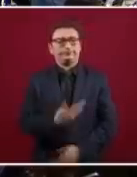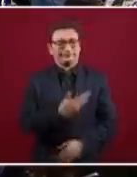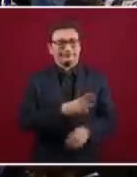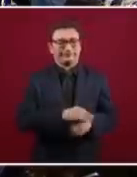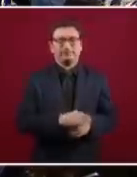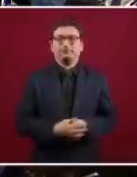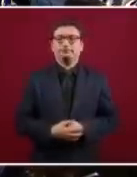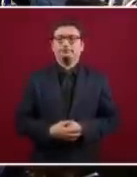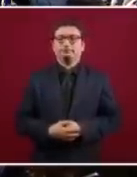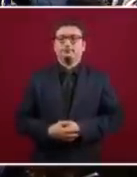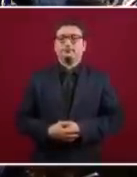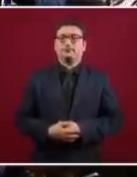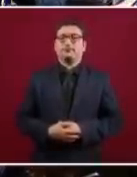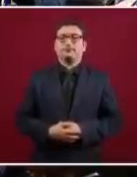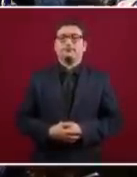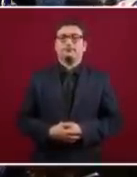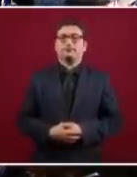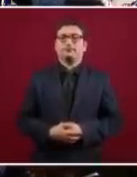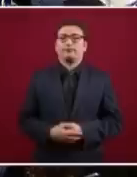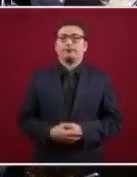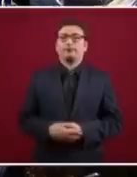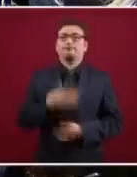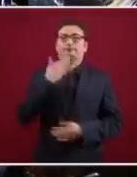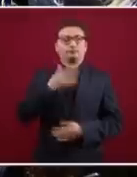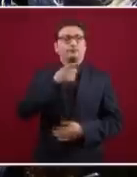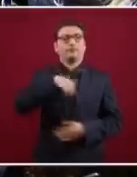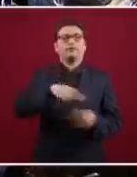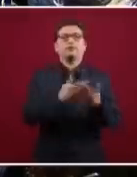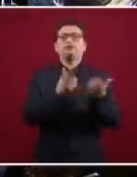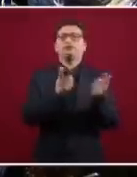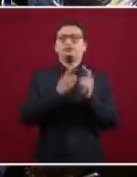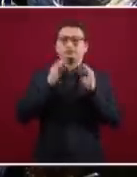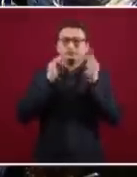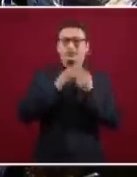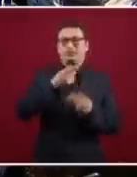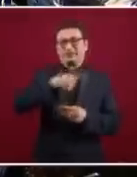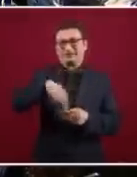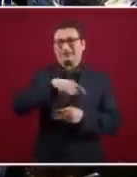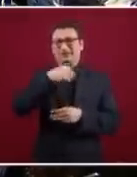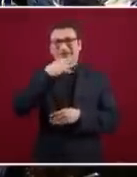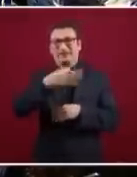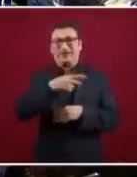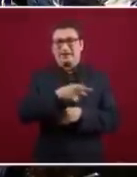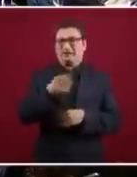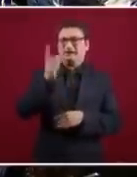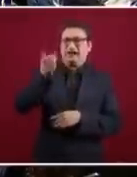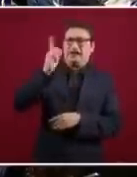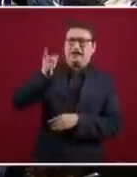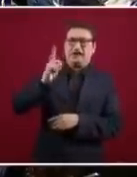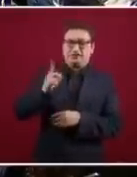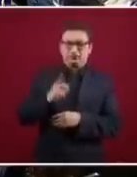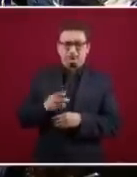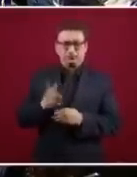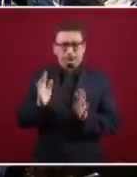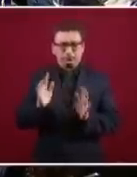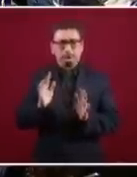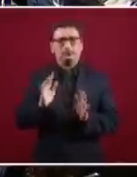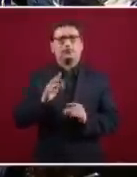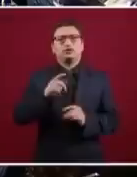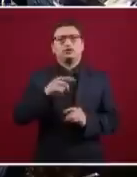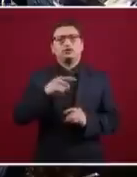en estas estas amenazas que ayer se se comentaron fueron